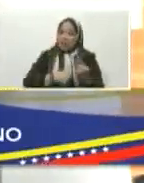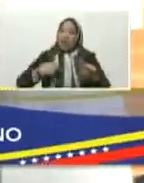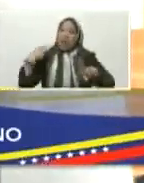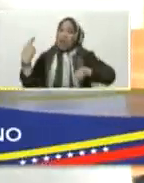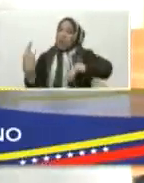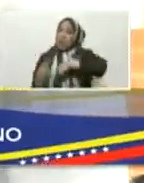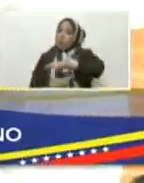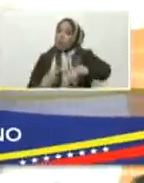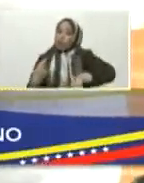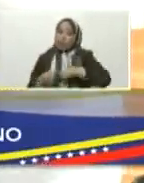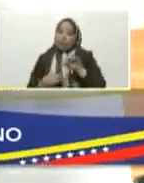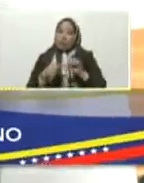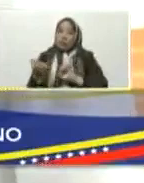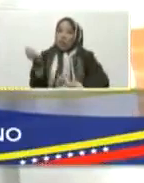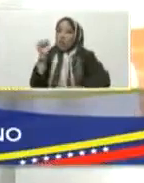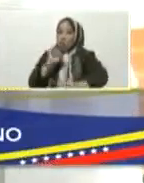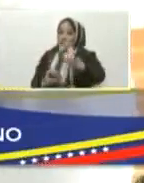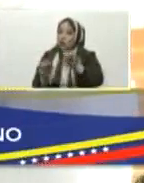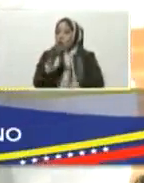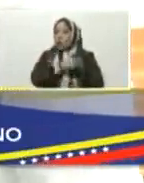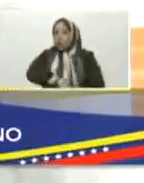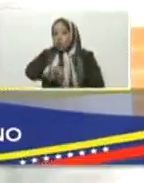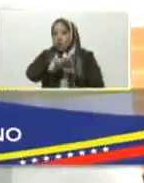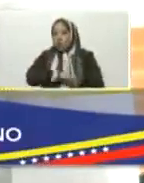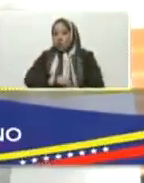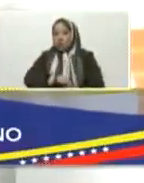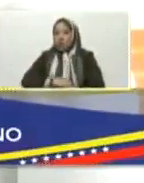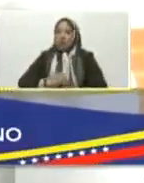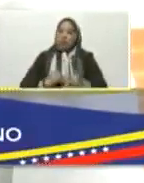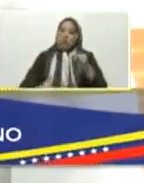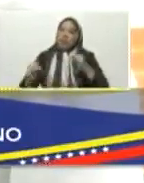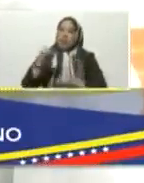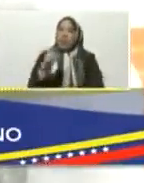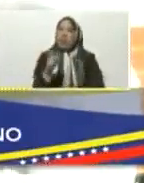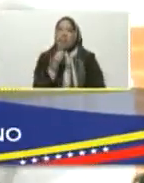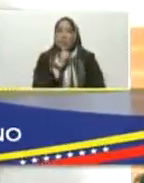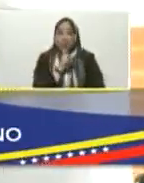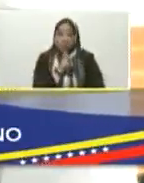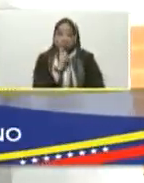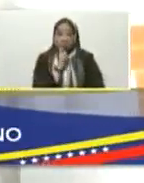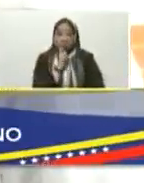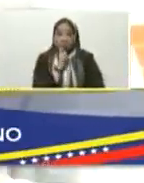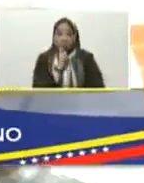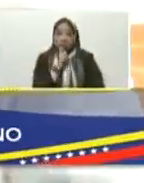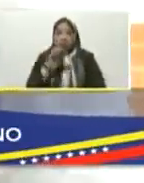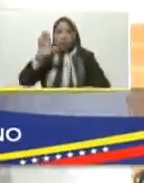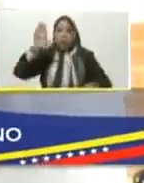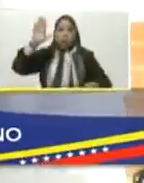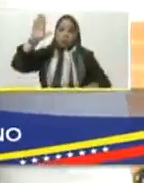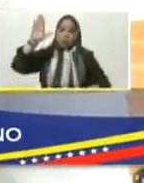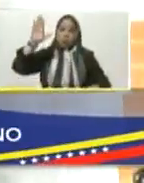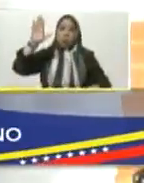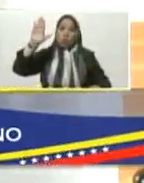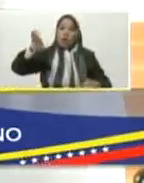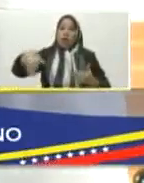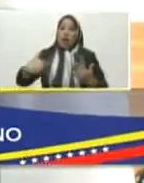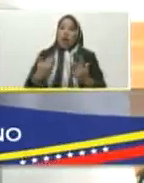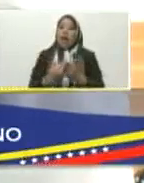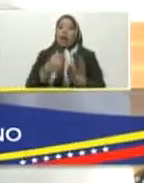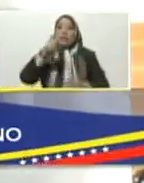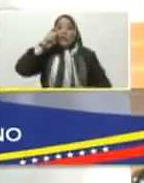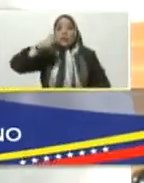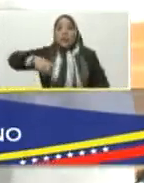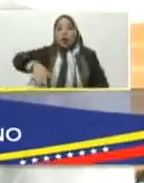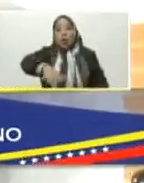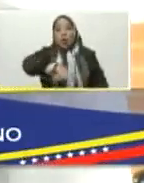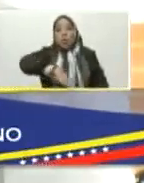revolución y a defender el socialismo por encima de las dificultades. Juro ante usted y ante su pueblo